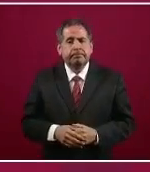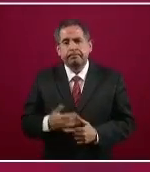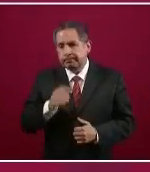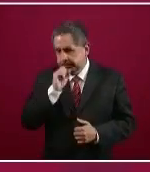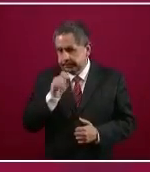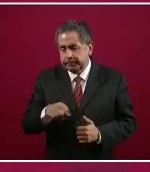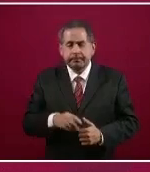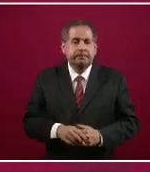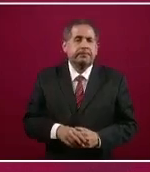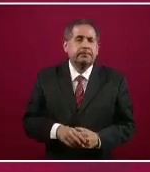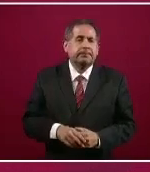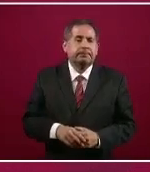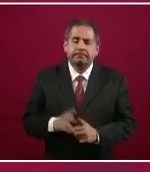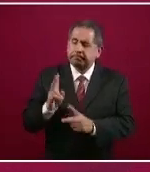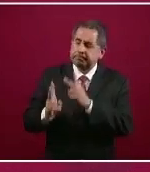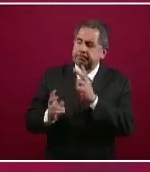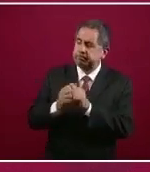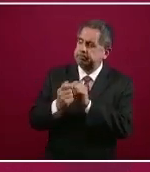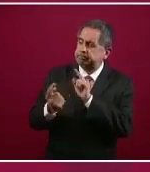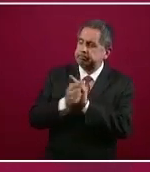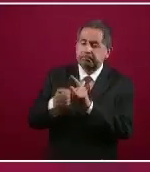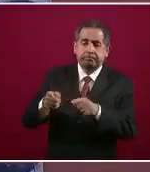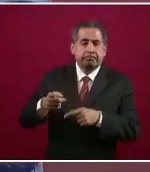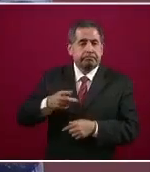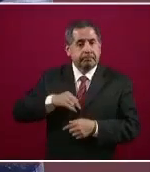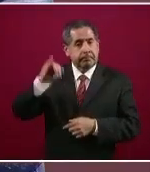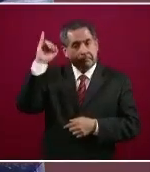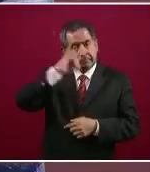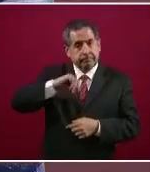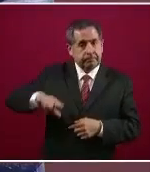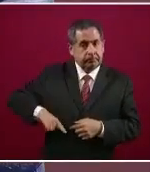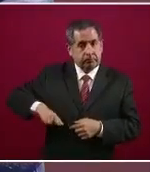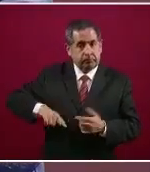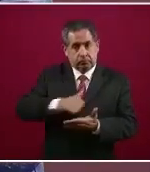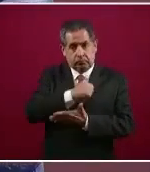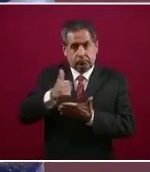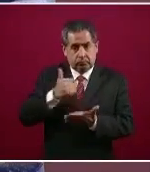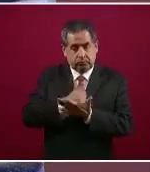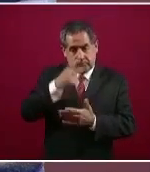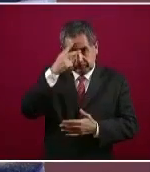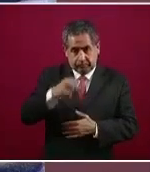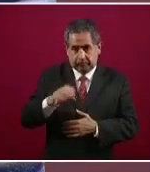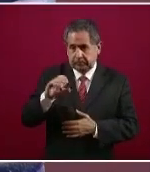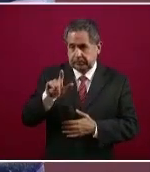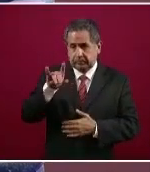hablando con la jefa de gobierno de la Ciudad de México,